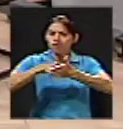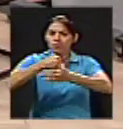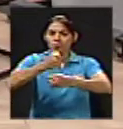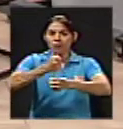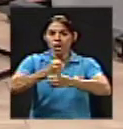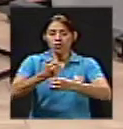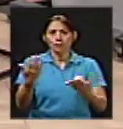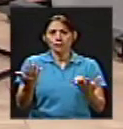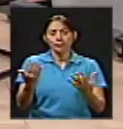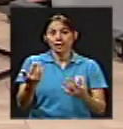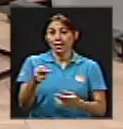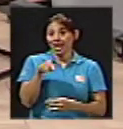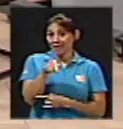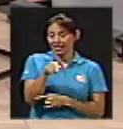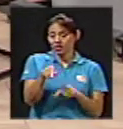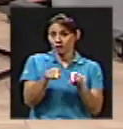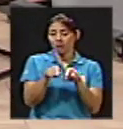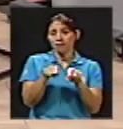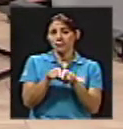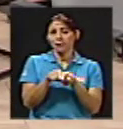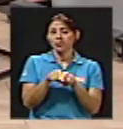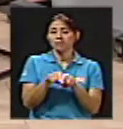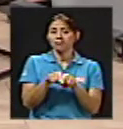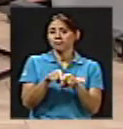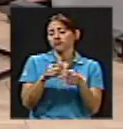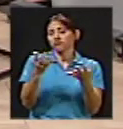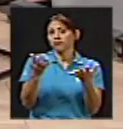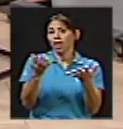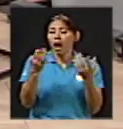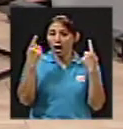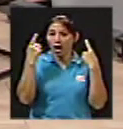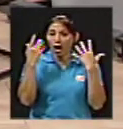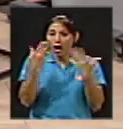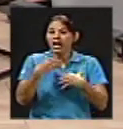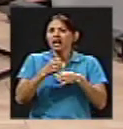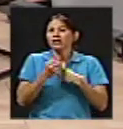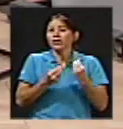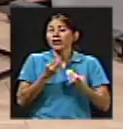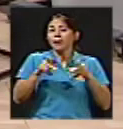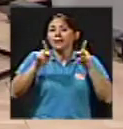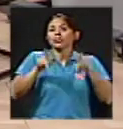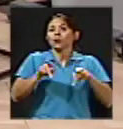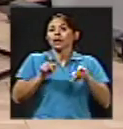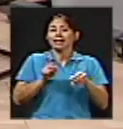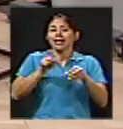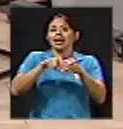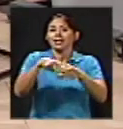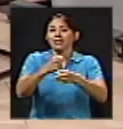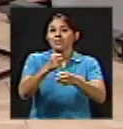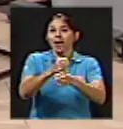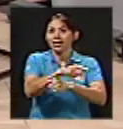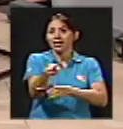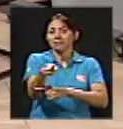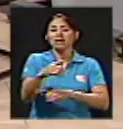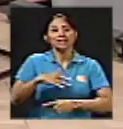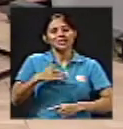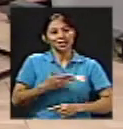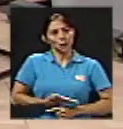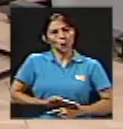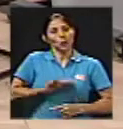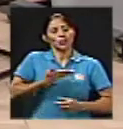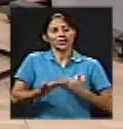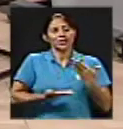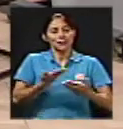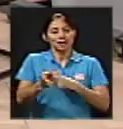me parece que esto también pues ha hecho que las personas que entran a trabajar allí se sientan muy orgullosas de servir al país desde esta